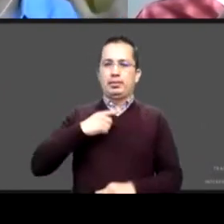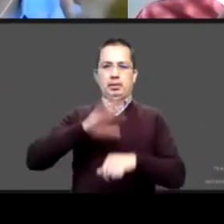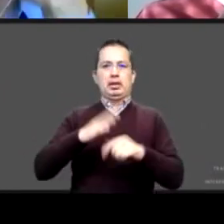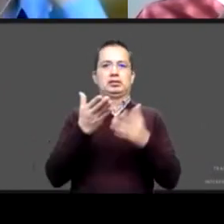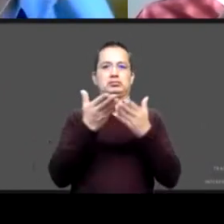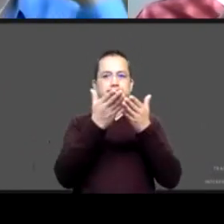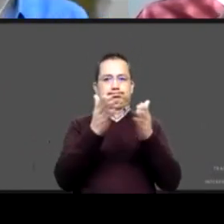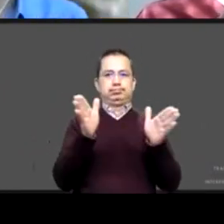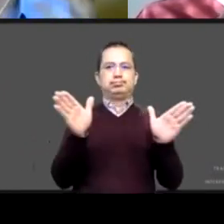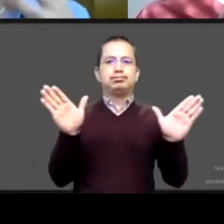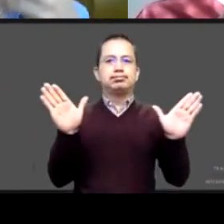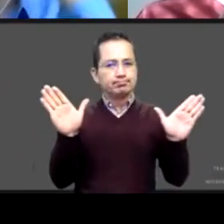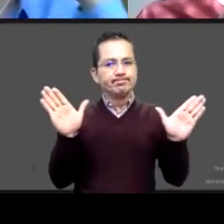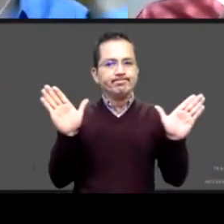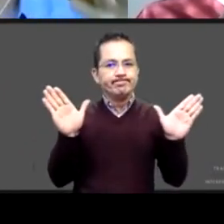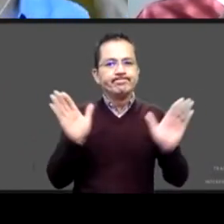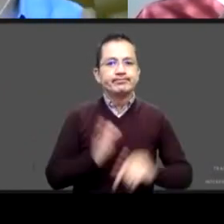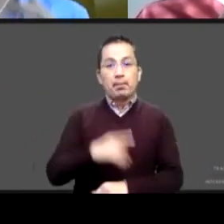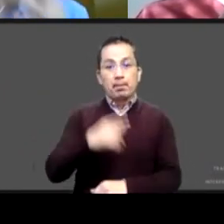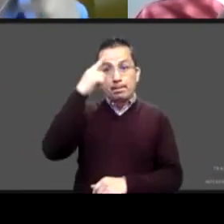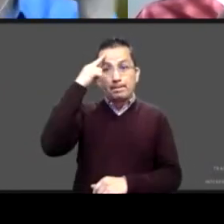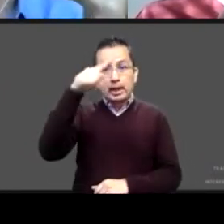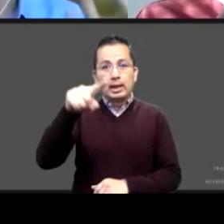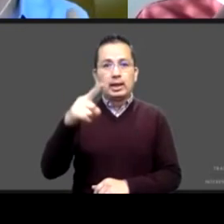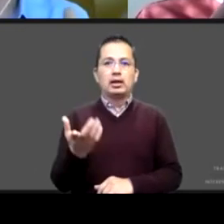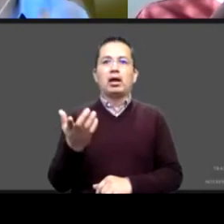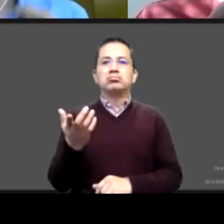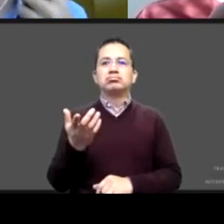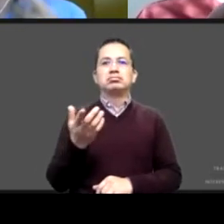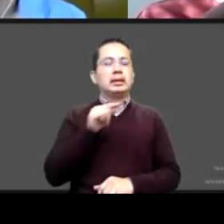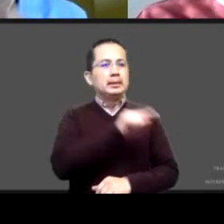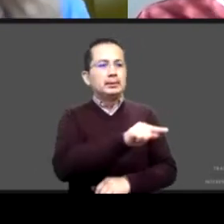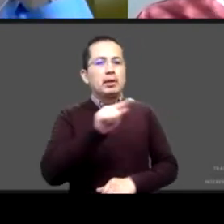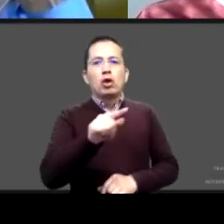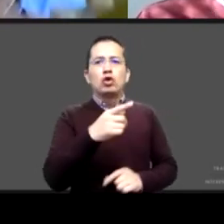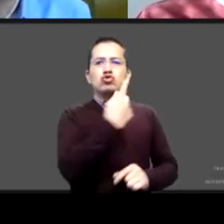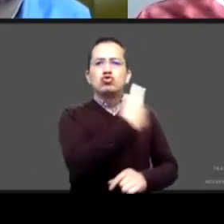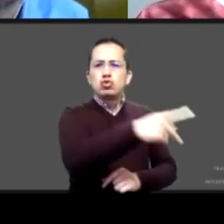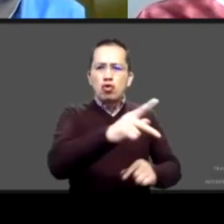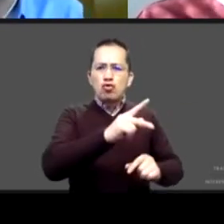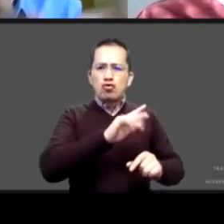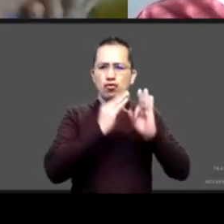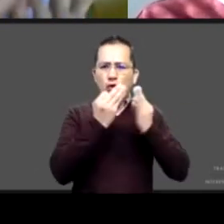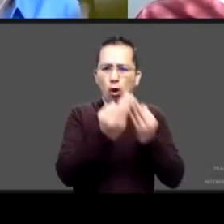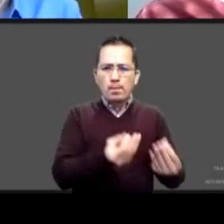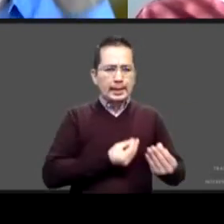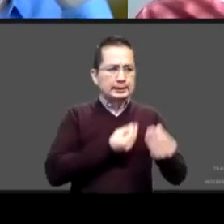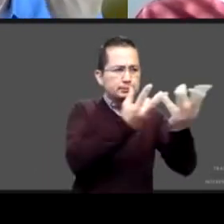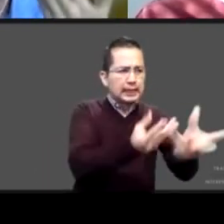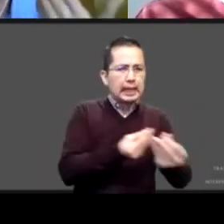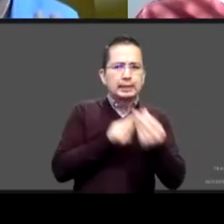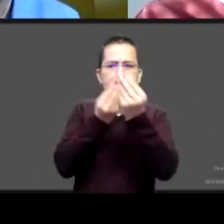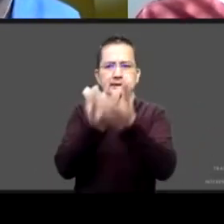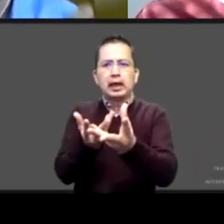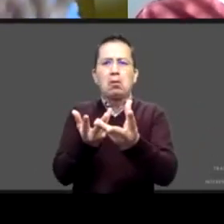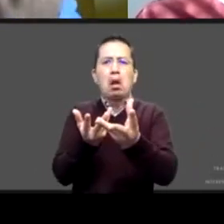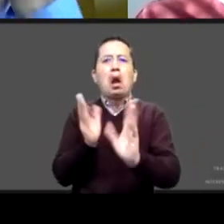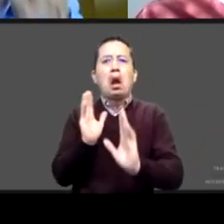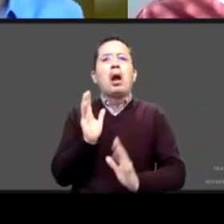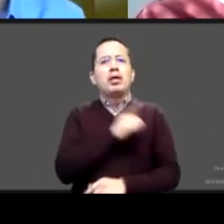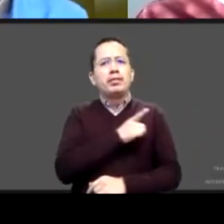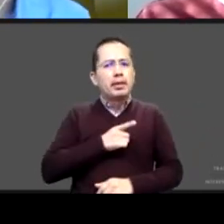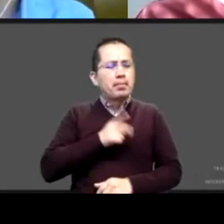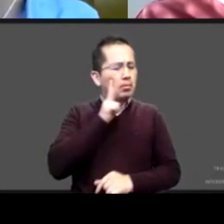una mirada abierta a las distintas expresiones y cómo entrar al juego de los niños y cómo entrar a